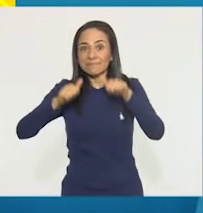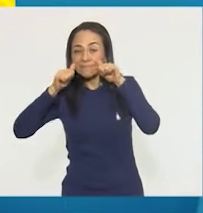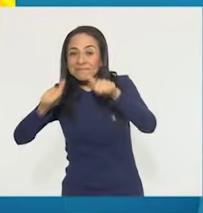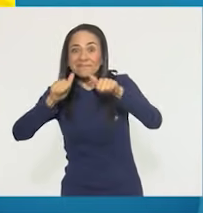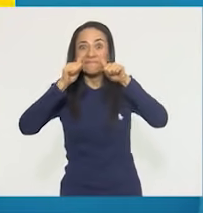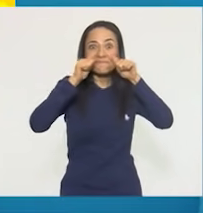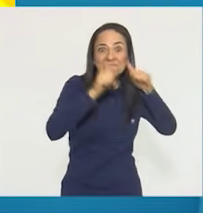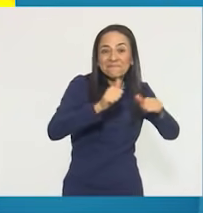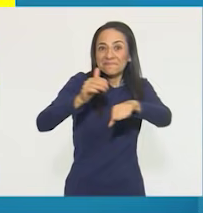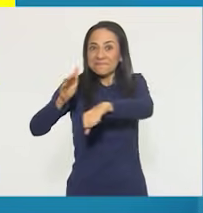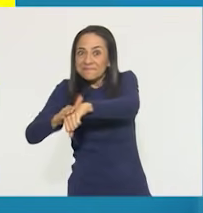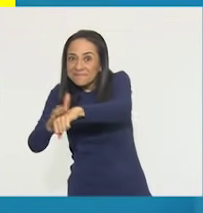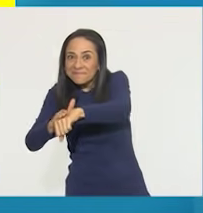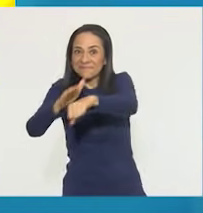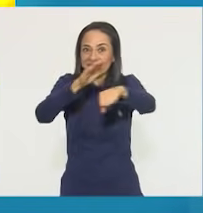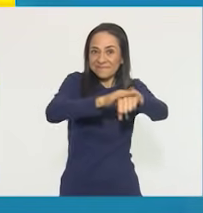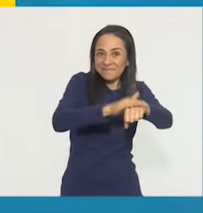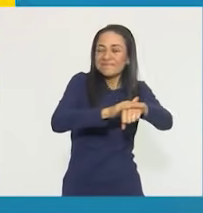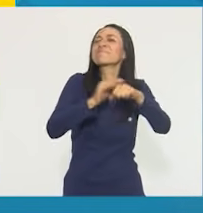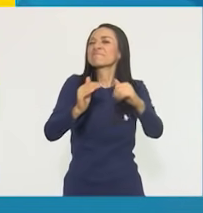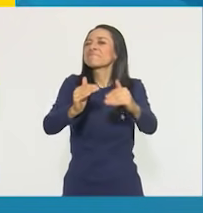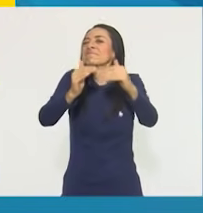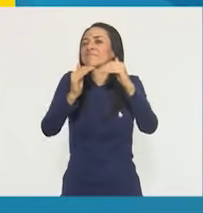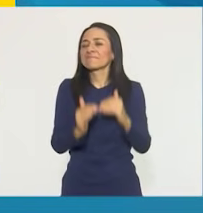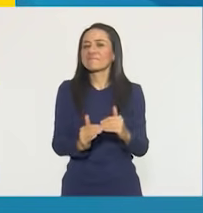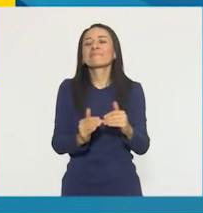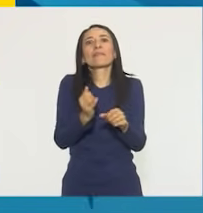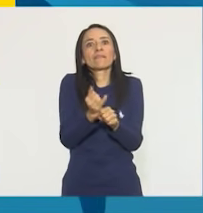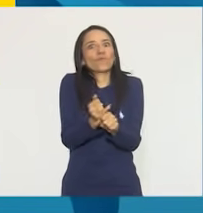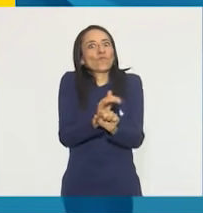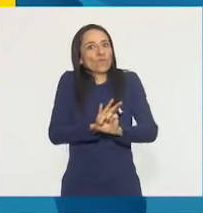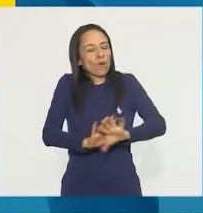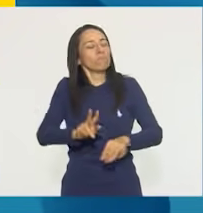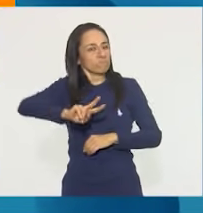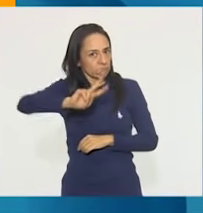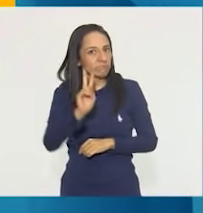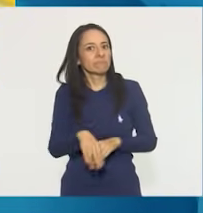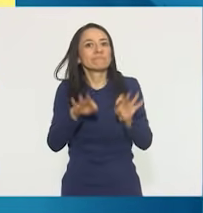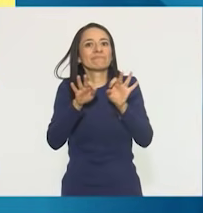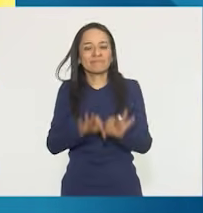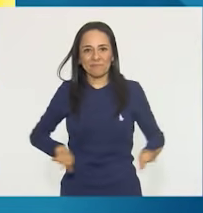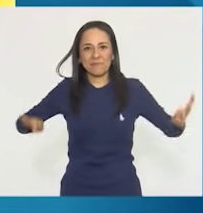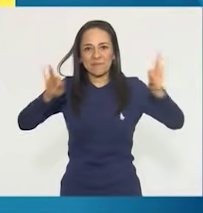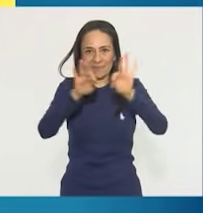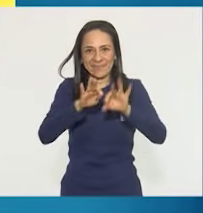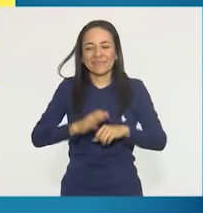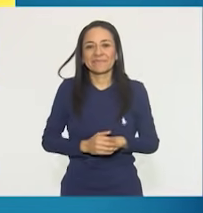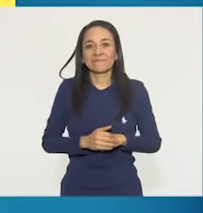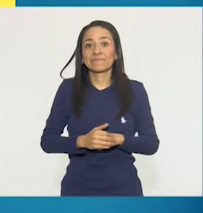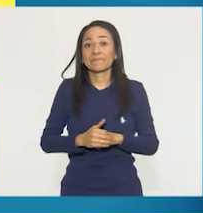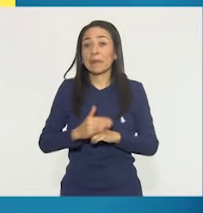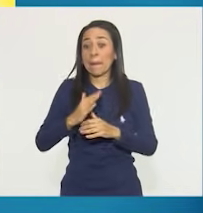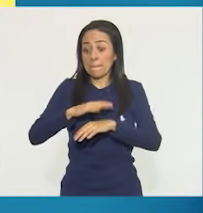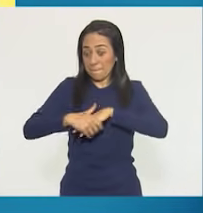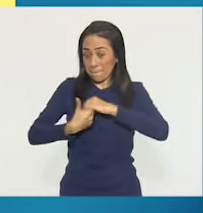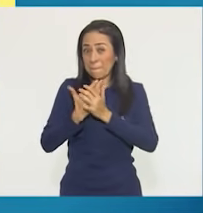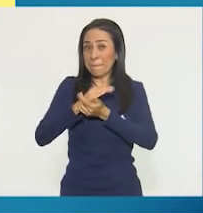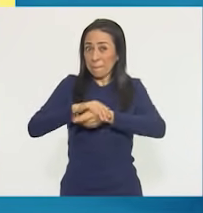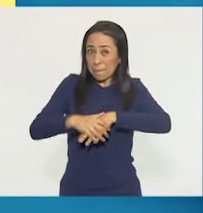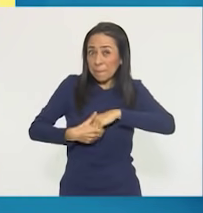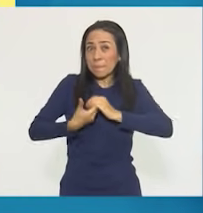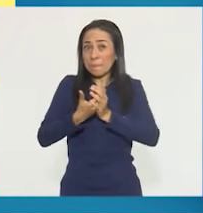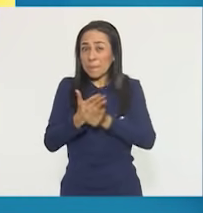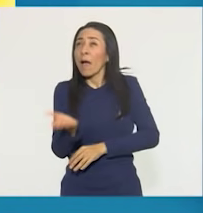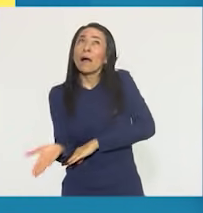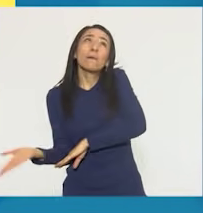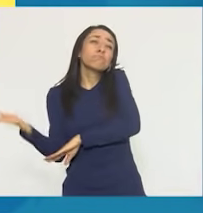¡Atención! ¡Atención! A continuación, información importante. Lavarnos las manos varias veces al día es